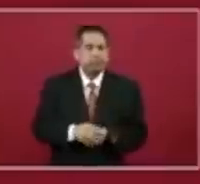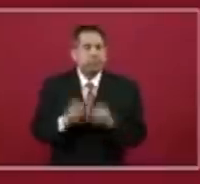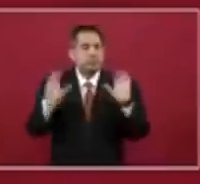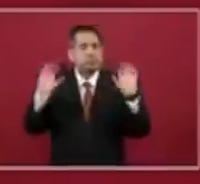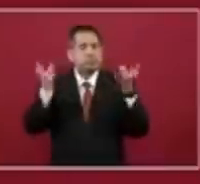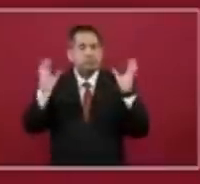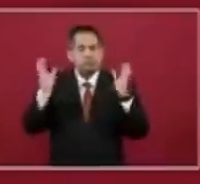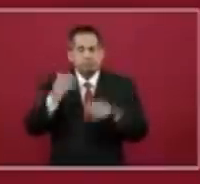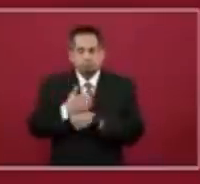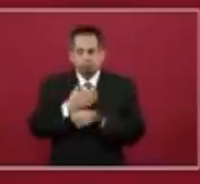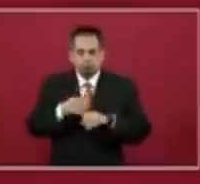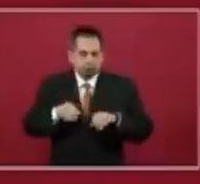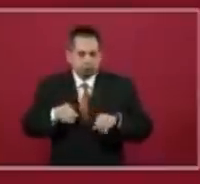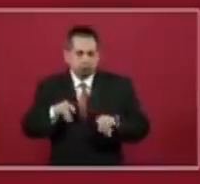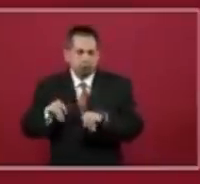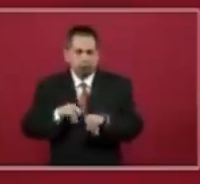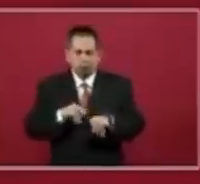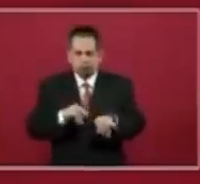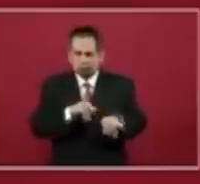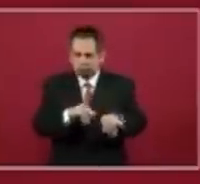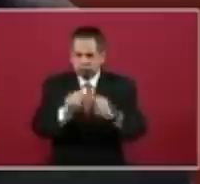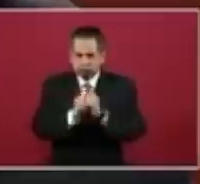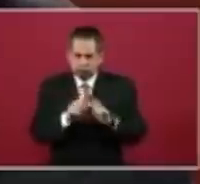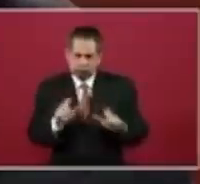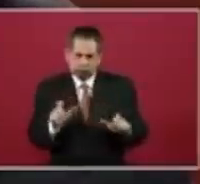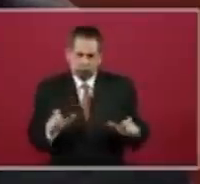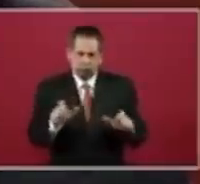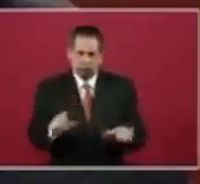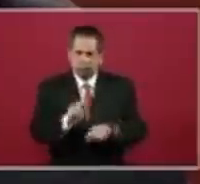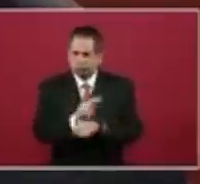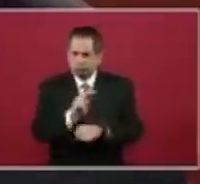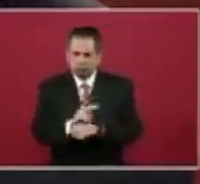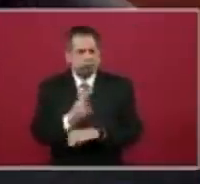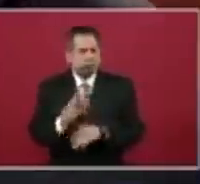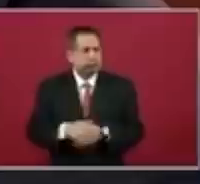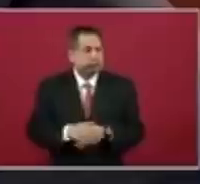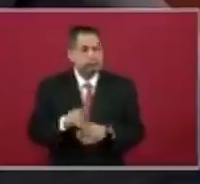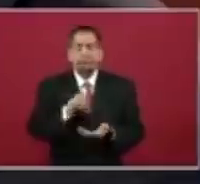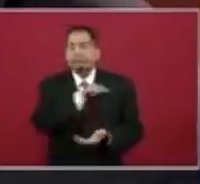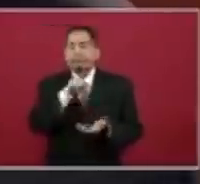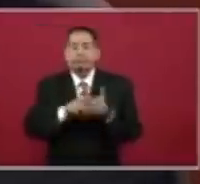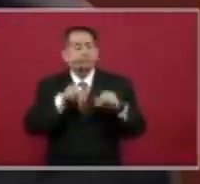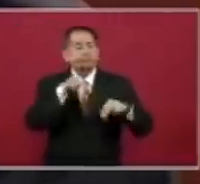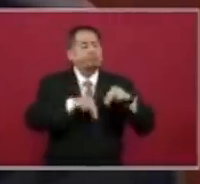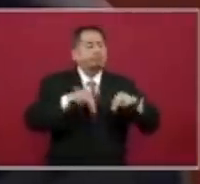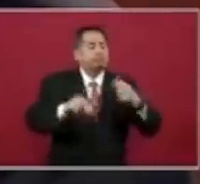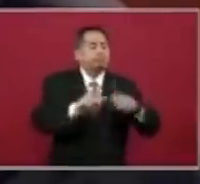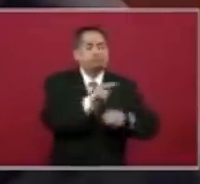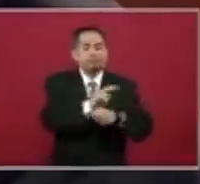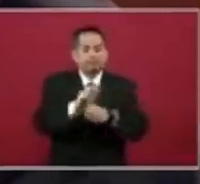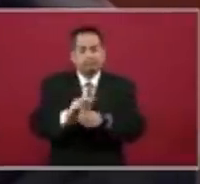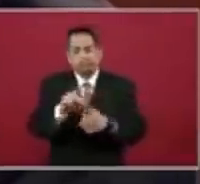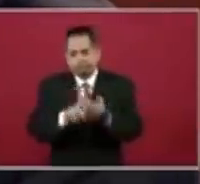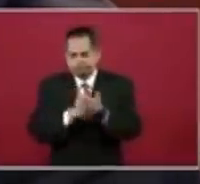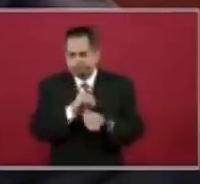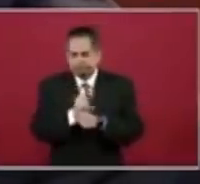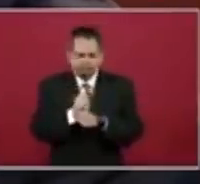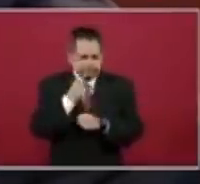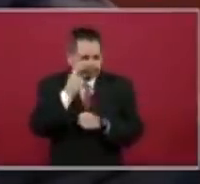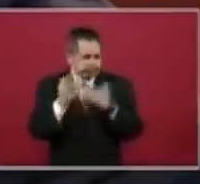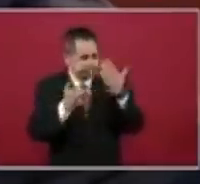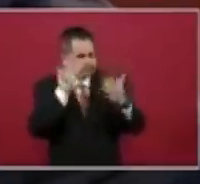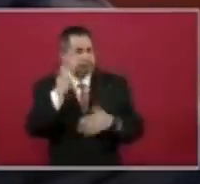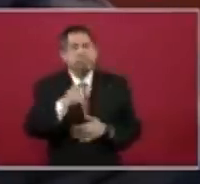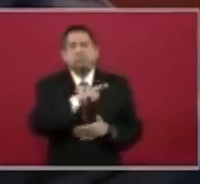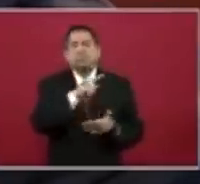por supuesto, resguardo de instalaciones estratégicas, inspecciones vehiculares, puntos